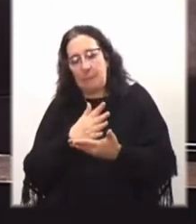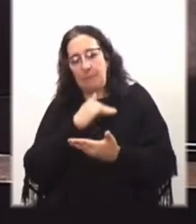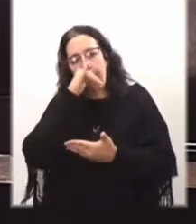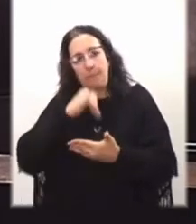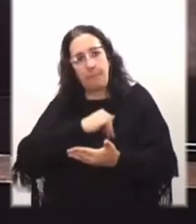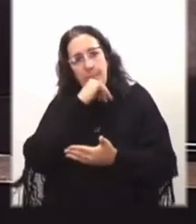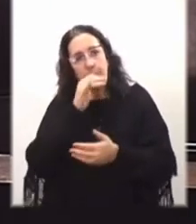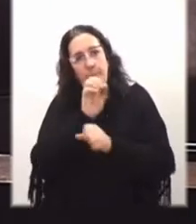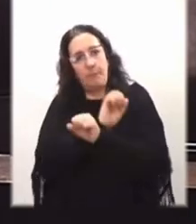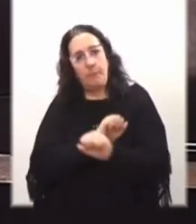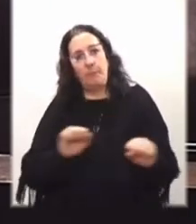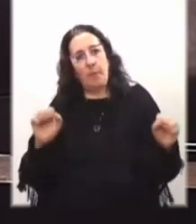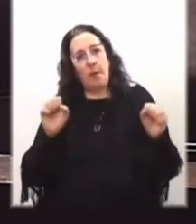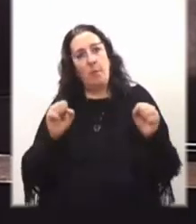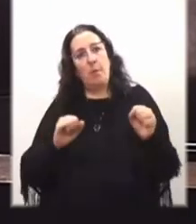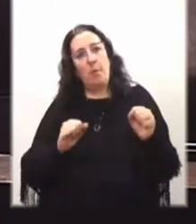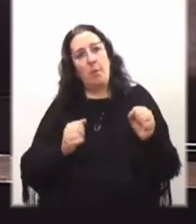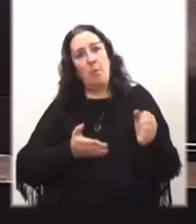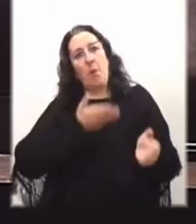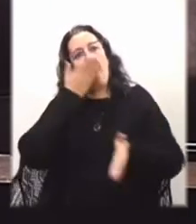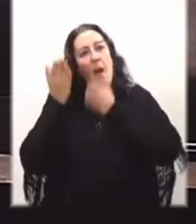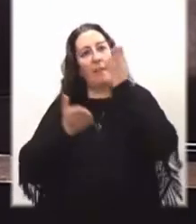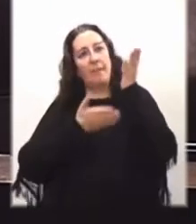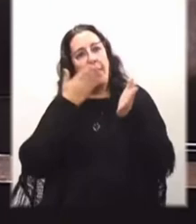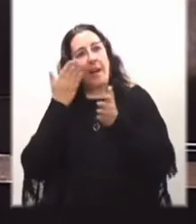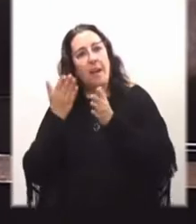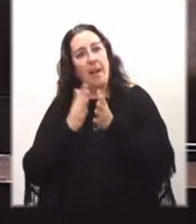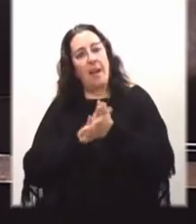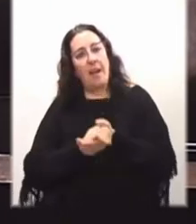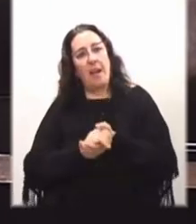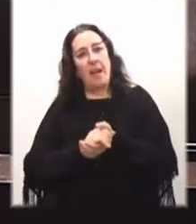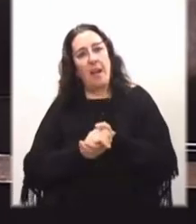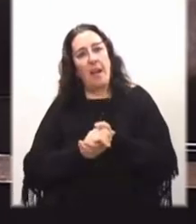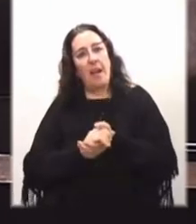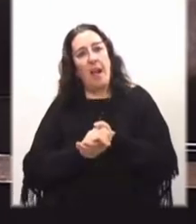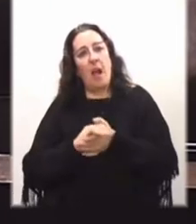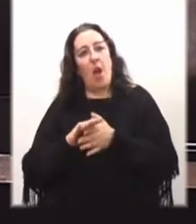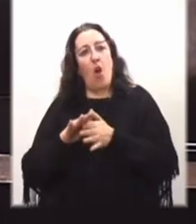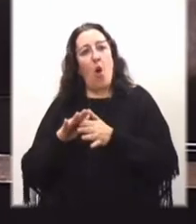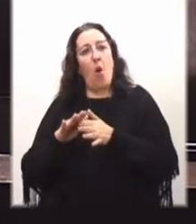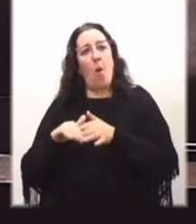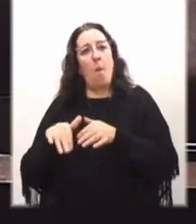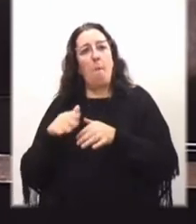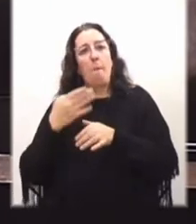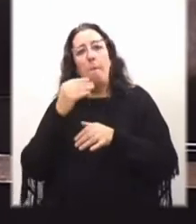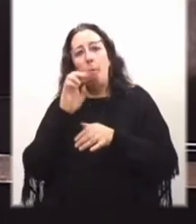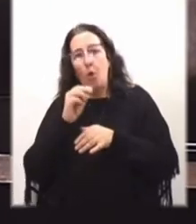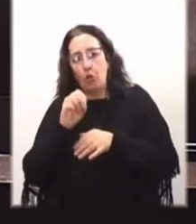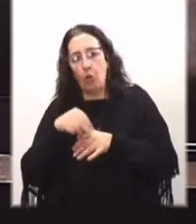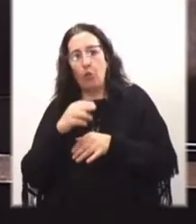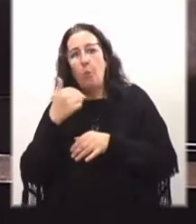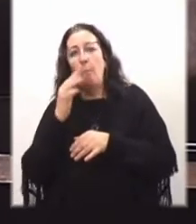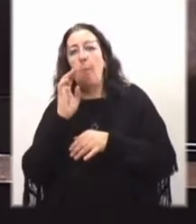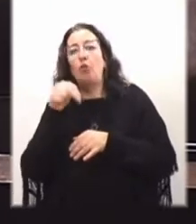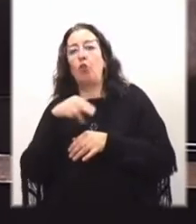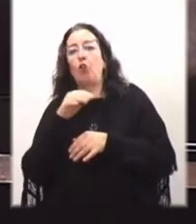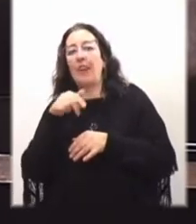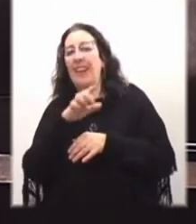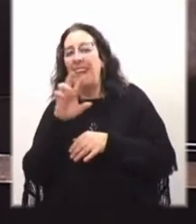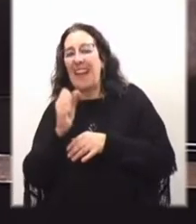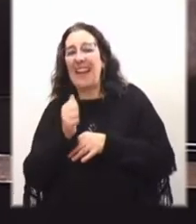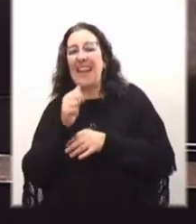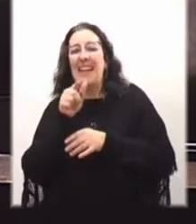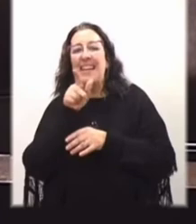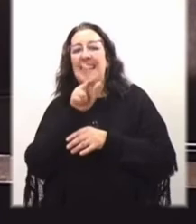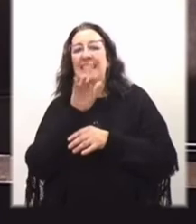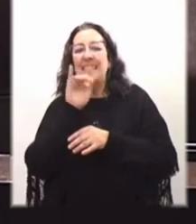podíamos cantar al botón de la botonera, chimpum fuera, canción infantil, pero todos sabíamos de lo que estábamos hablando. O, si usted tiene